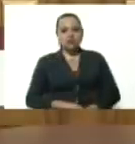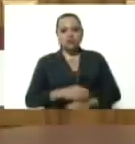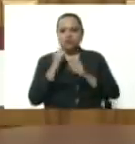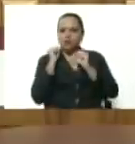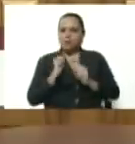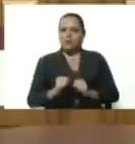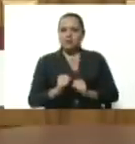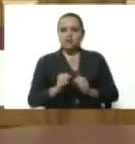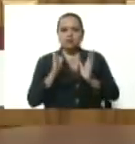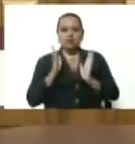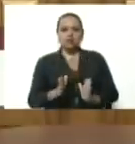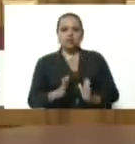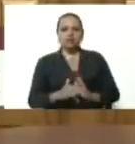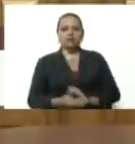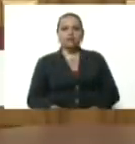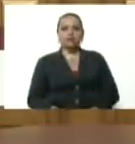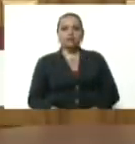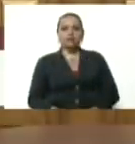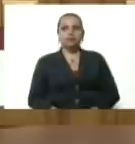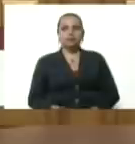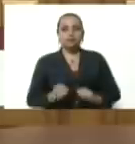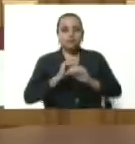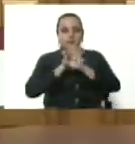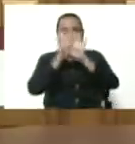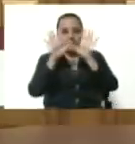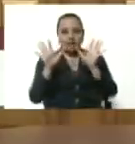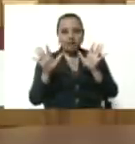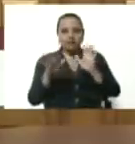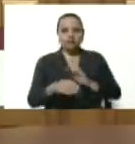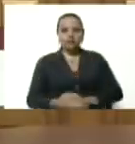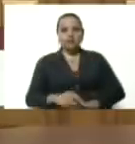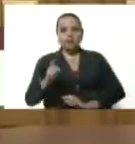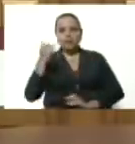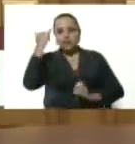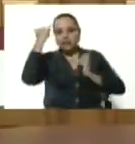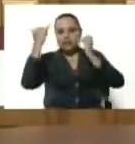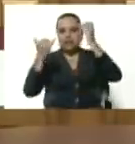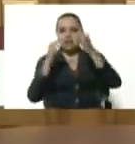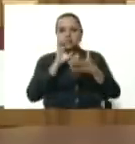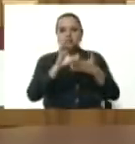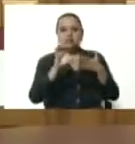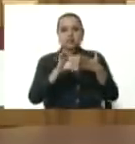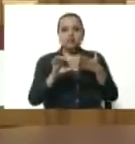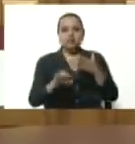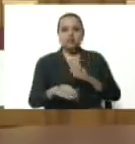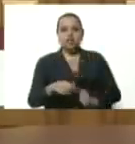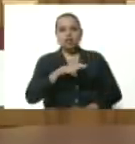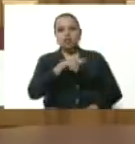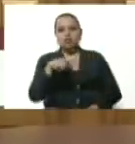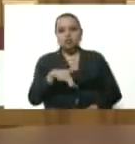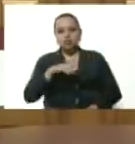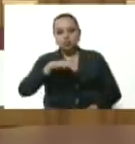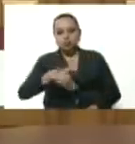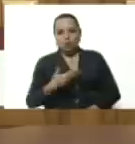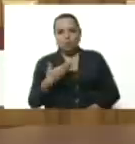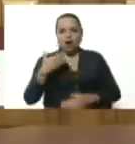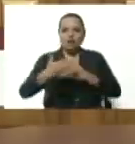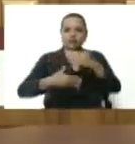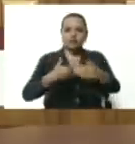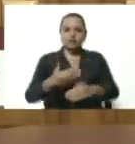firmeza, diafanidad y claridad e inteligencia estratégica, nosotros podremos